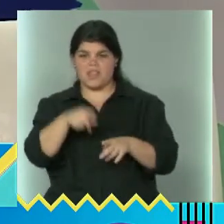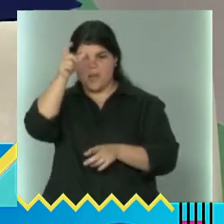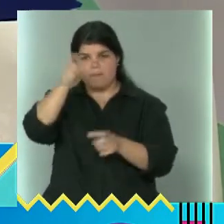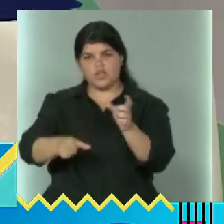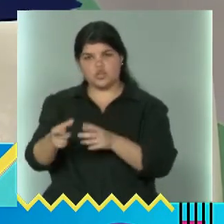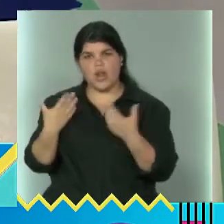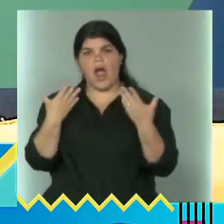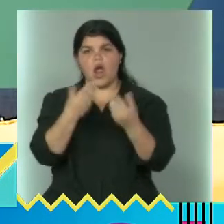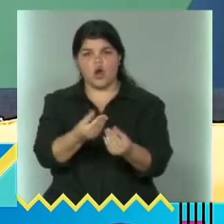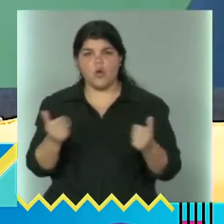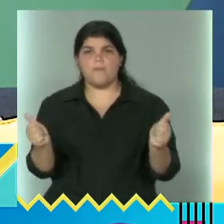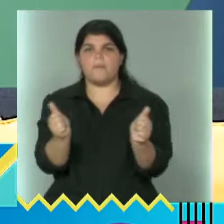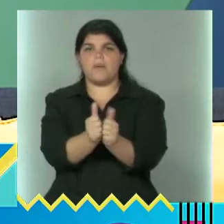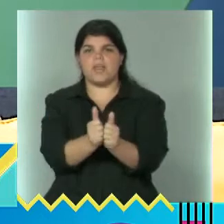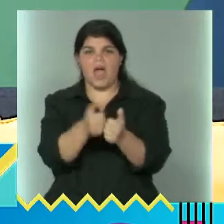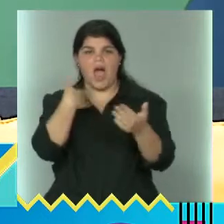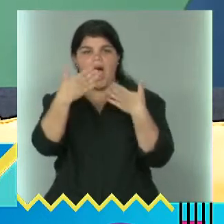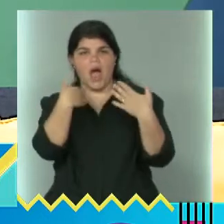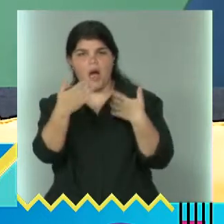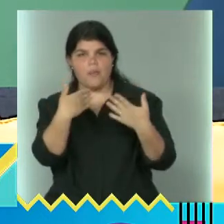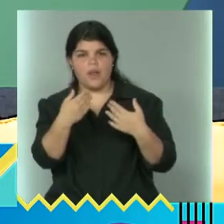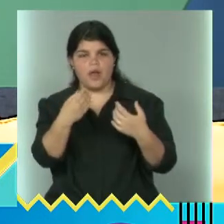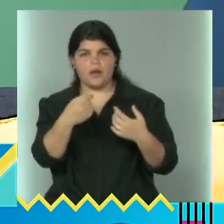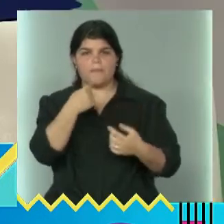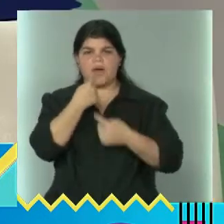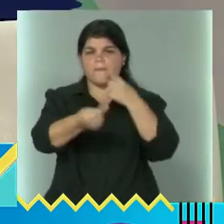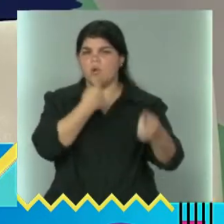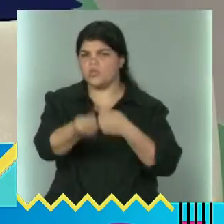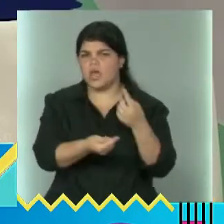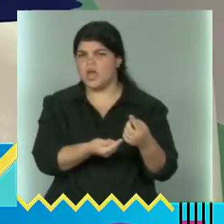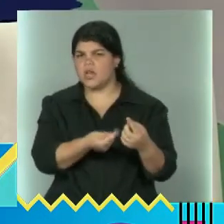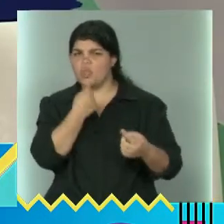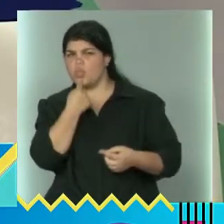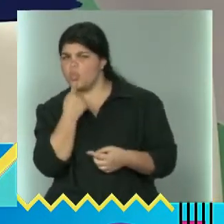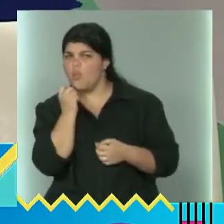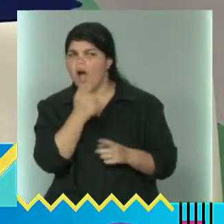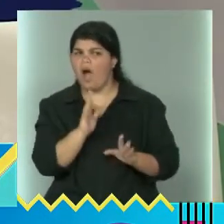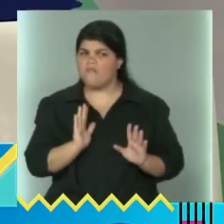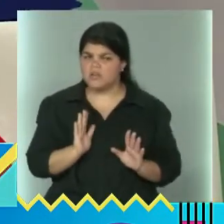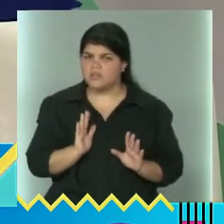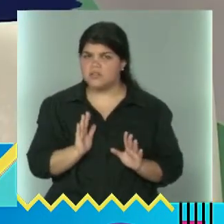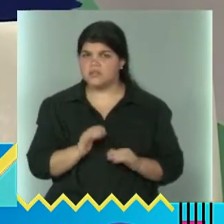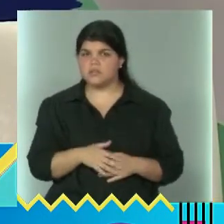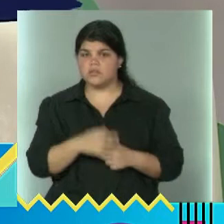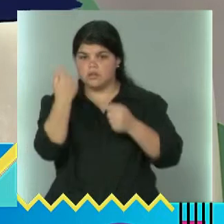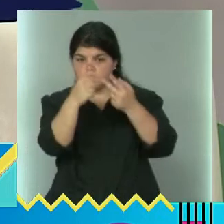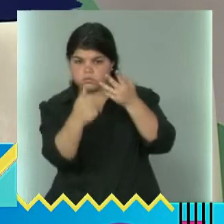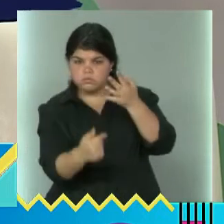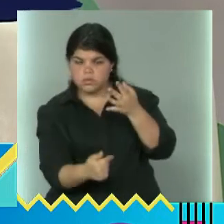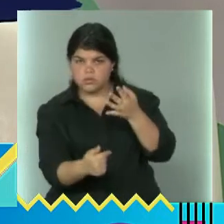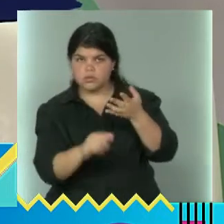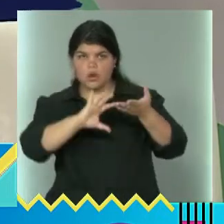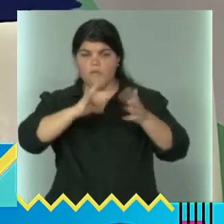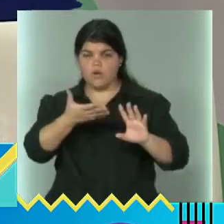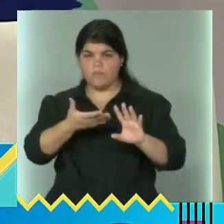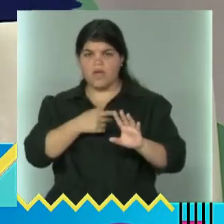acompañarte, para hablarte, para espejarte, para interrogarte, para cuestionarte. Sí. Y eso te mueve en otra dimensión.